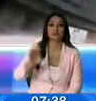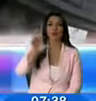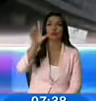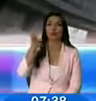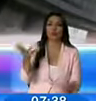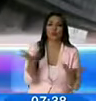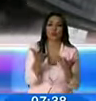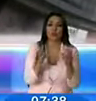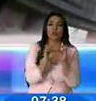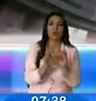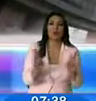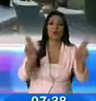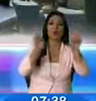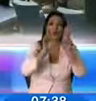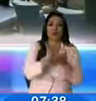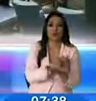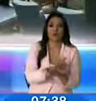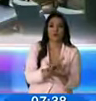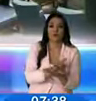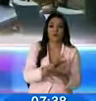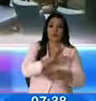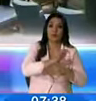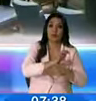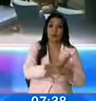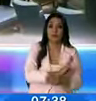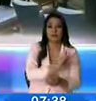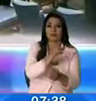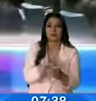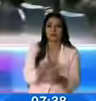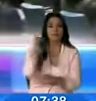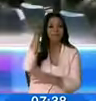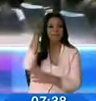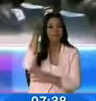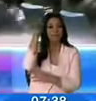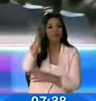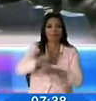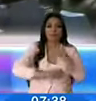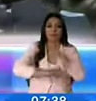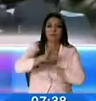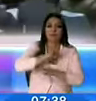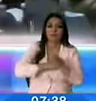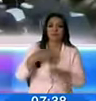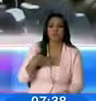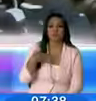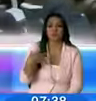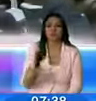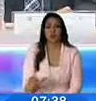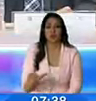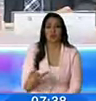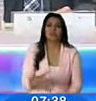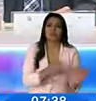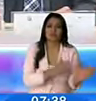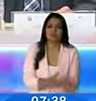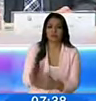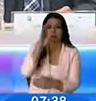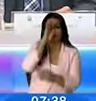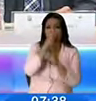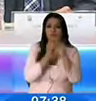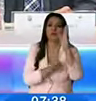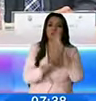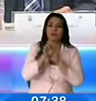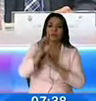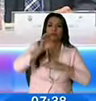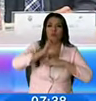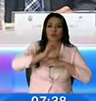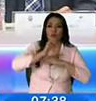Naciones Unidas, en la ciudad de Nueva York, el Ecuador expondrá el examen nacional voluntario sobre la implementación de Objetivos de Desarrollo